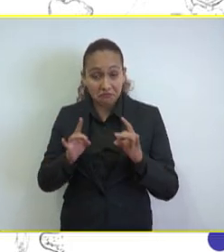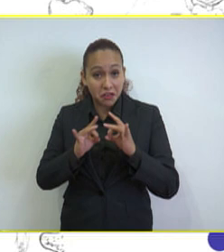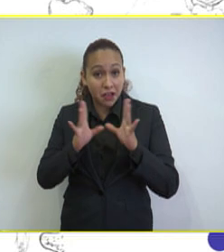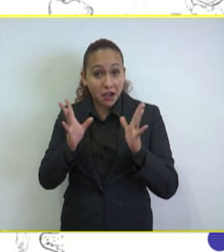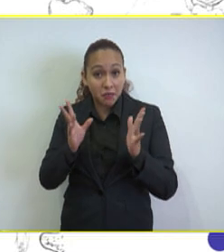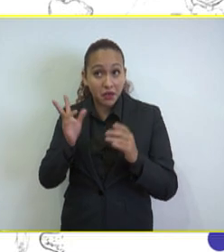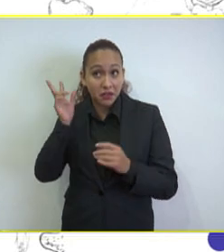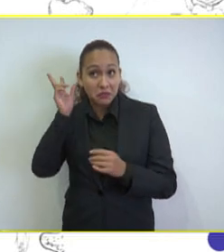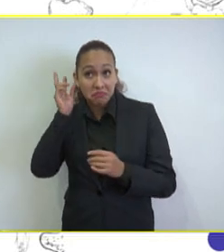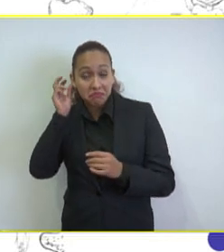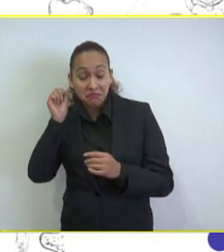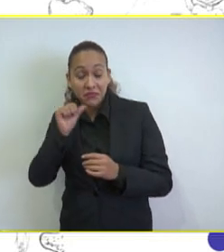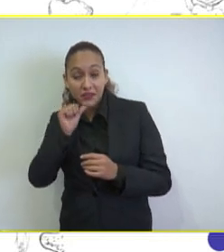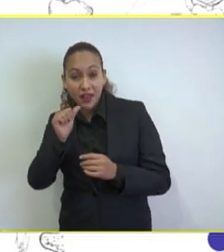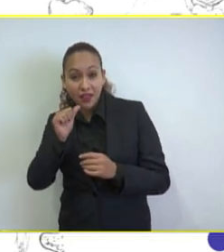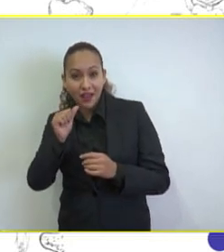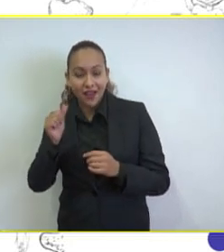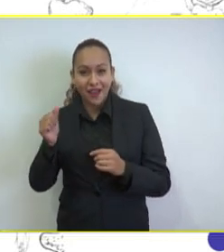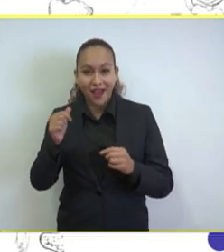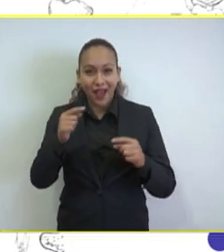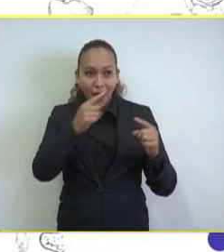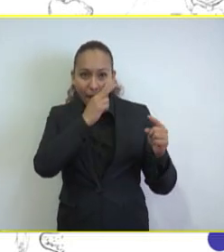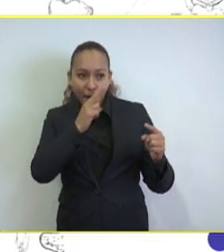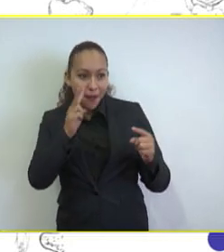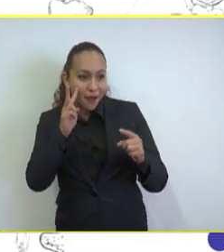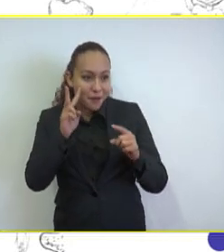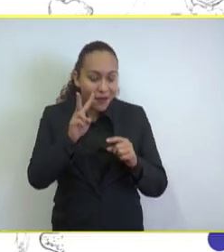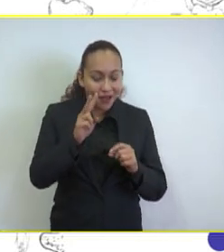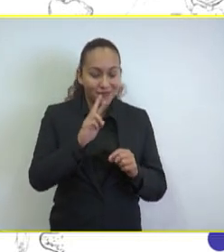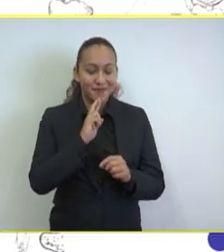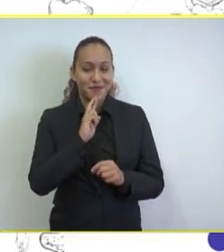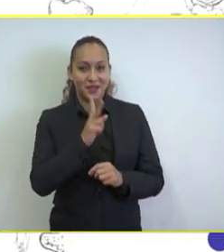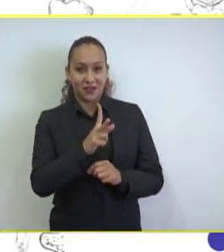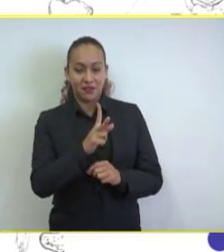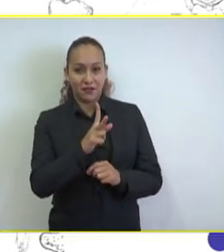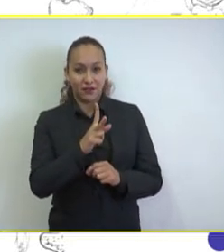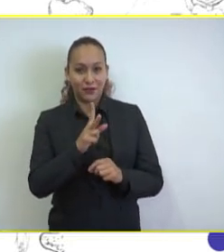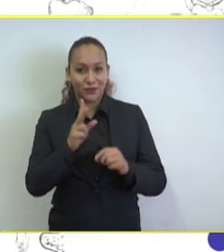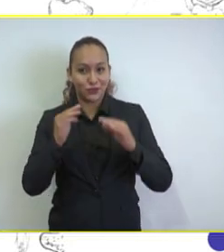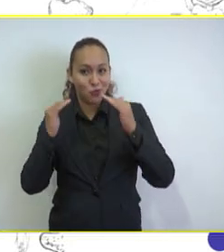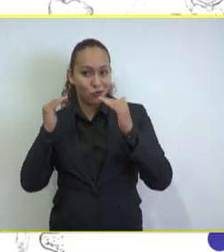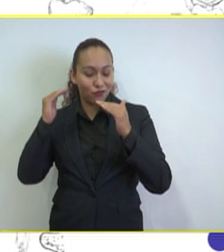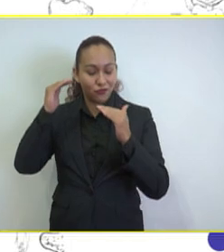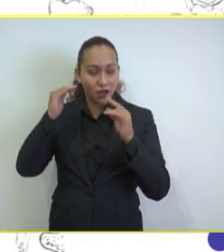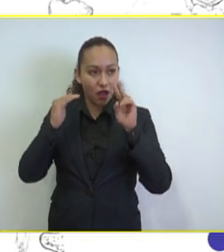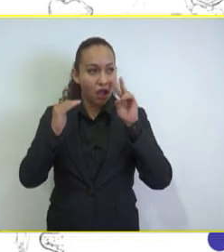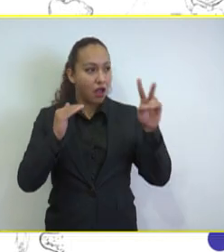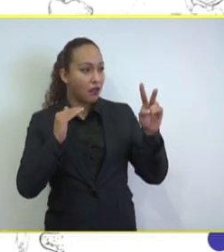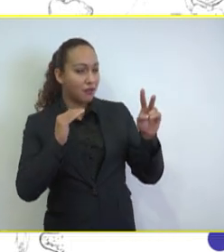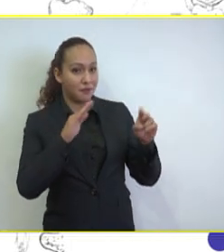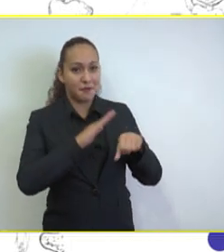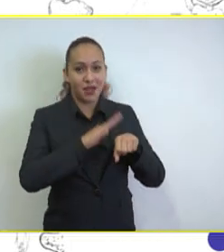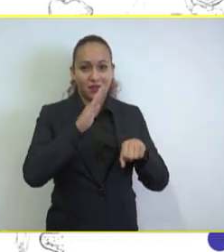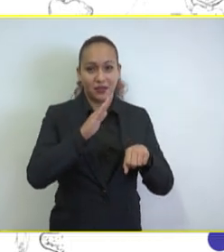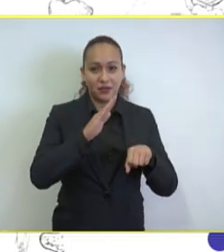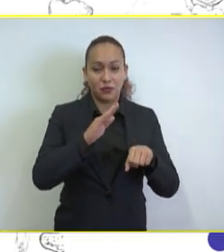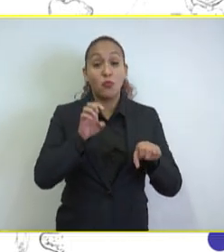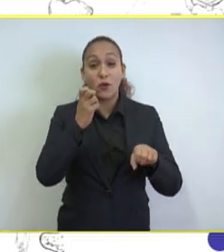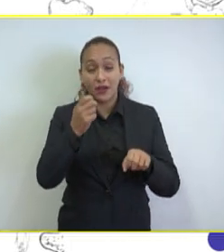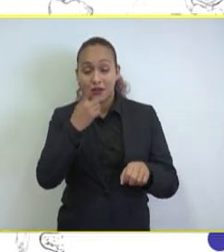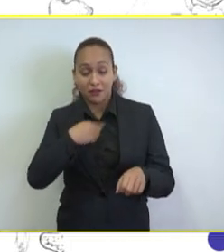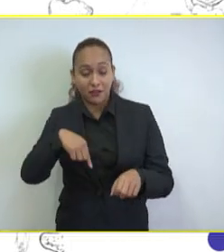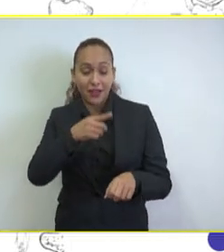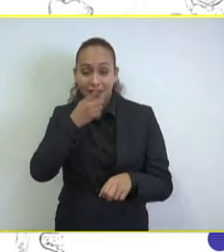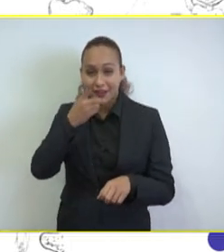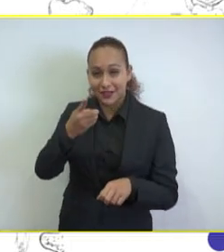oído, se agudiza el sentido de la vista. Entonces, por eso es la narrativa y la hicimos visual.